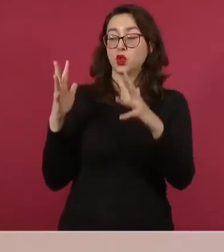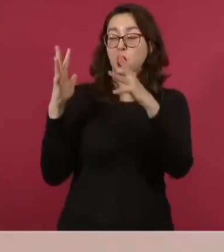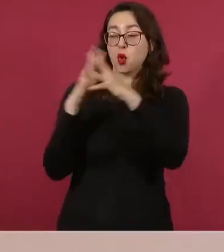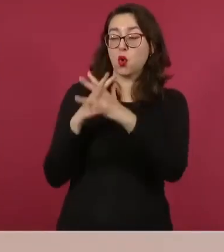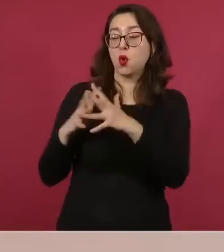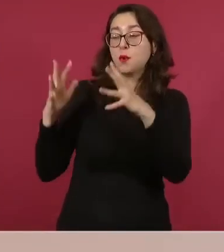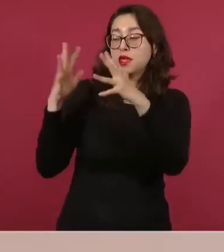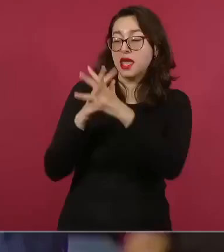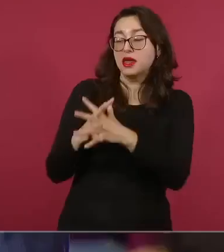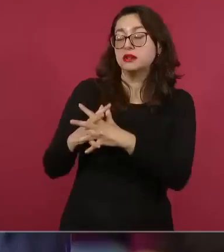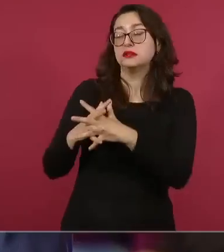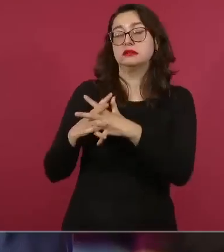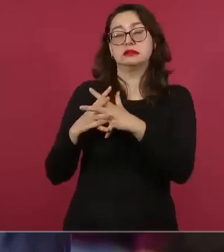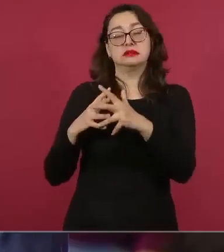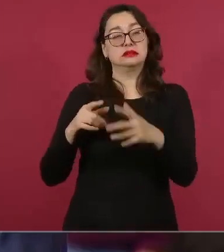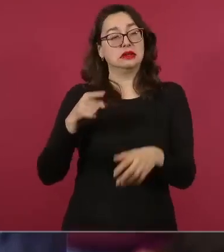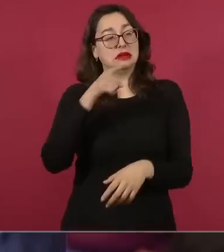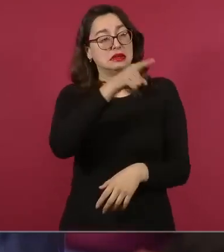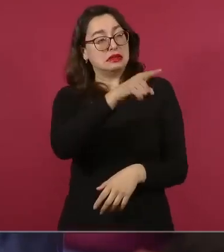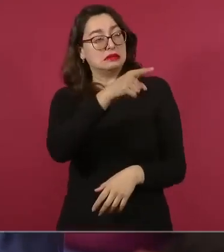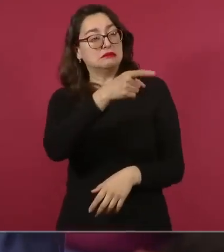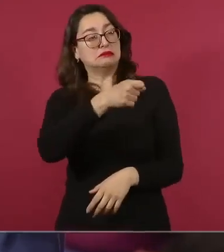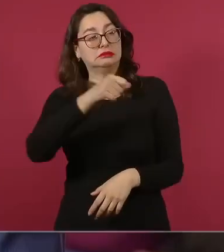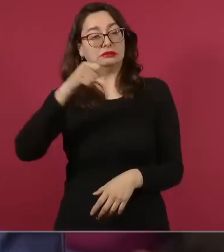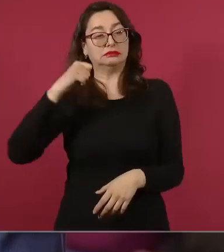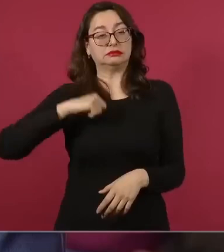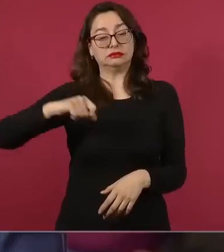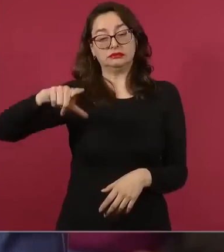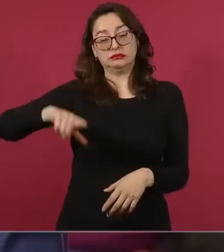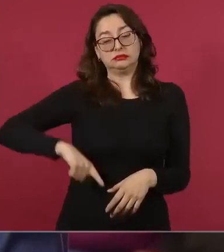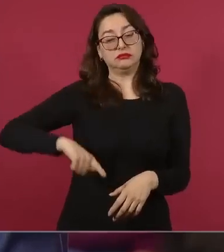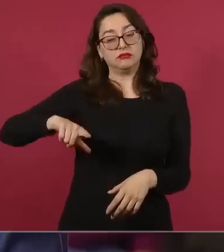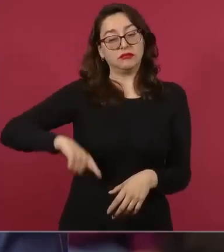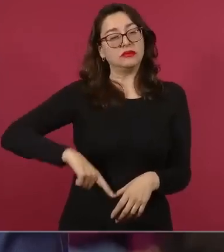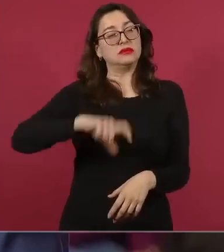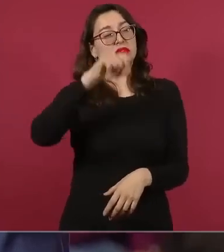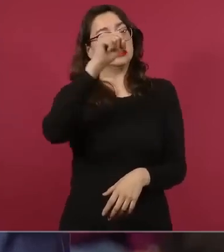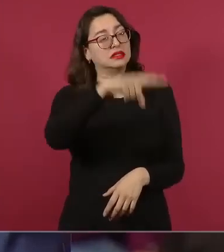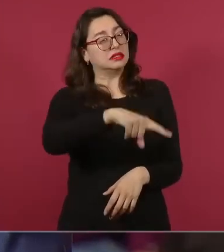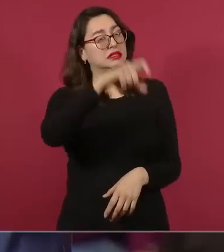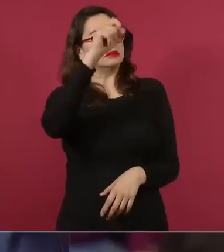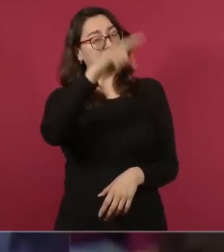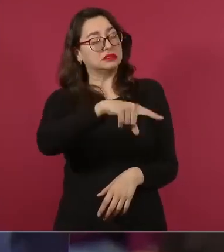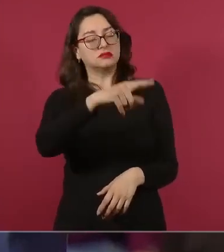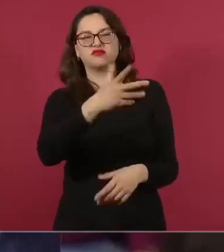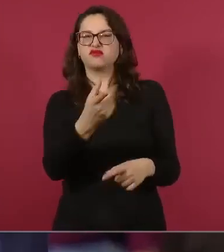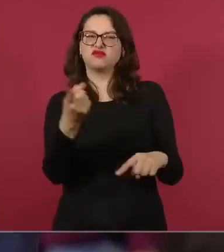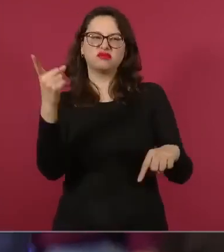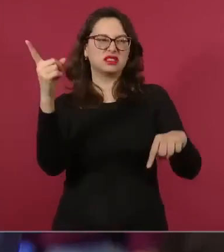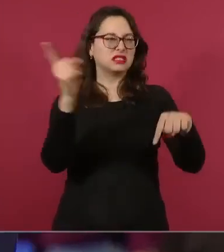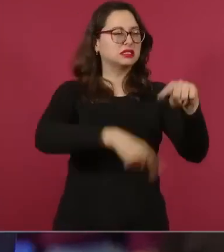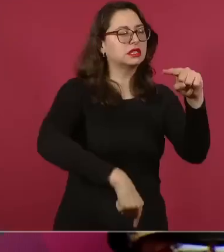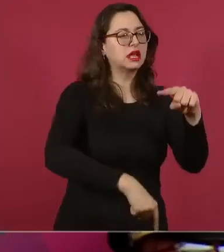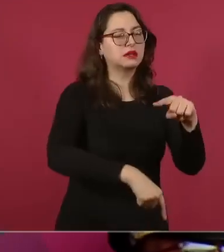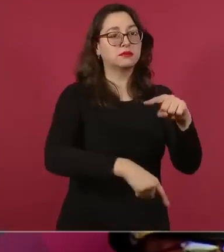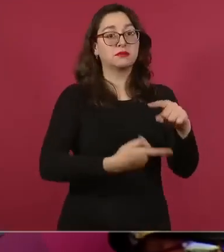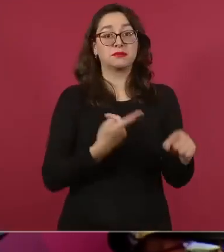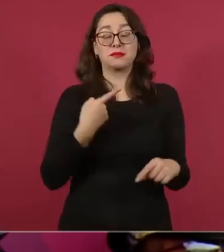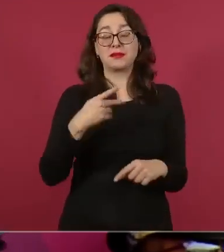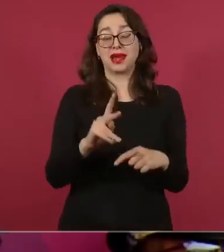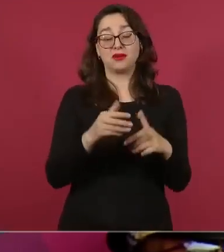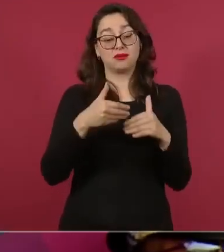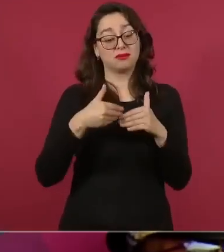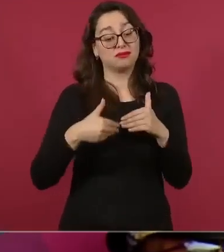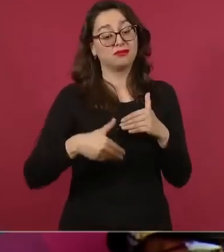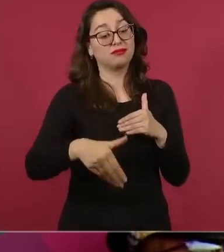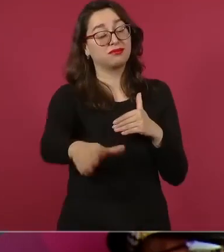y cumplir con las demandas de democracia y justicia estaba aún